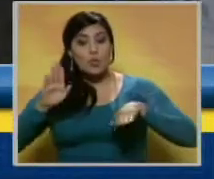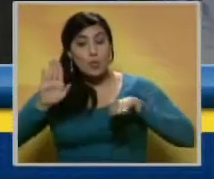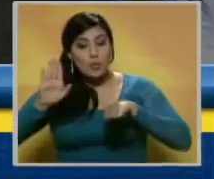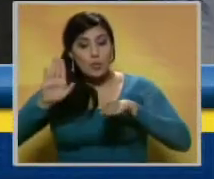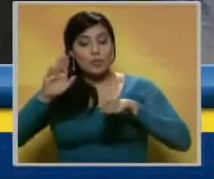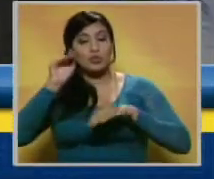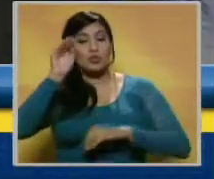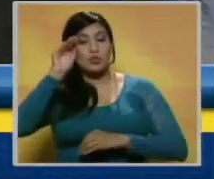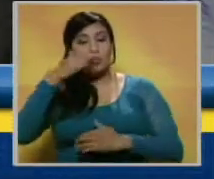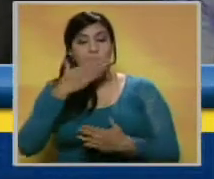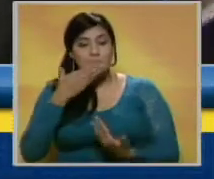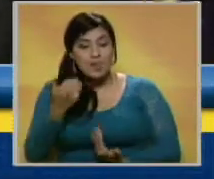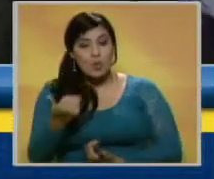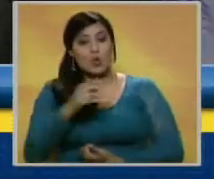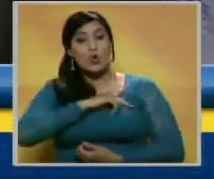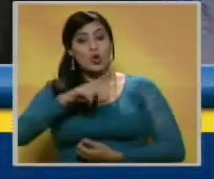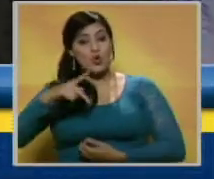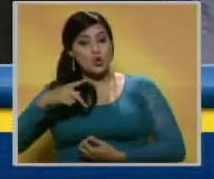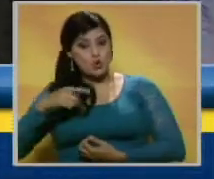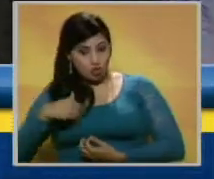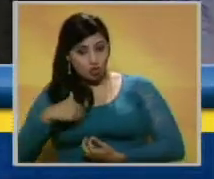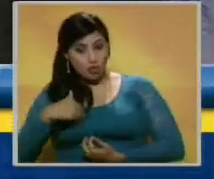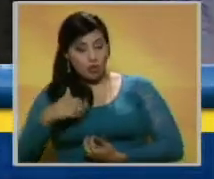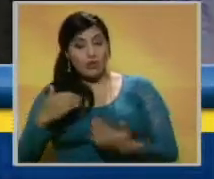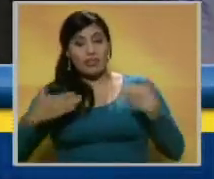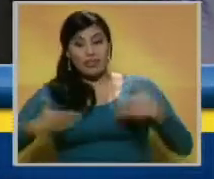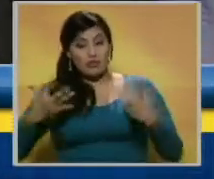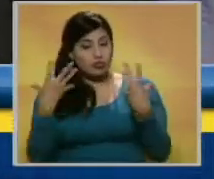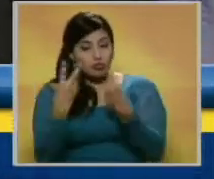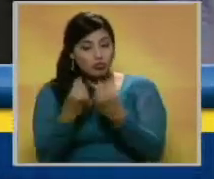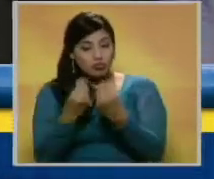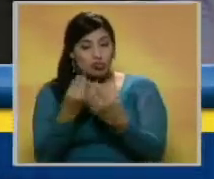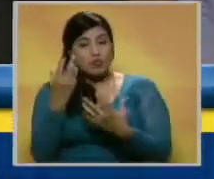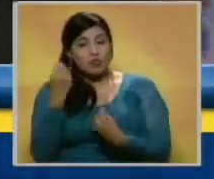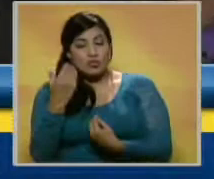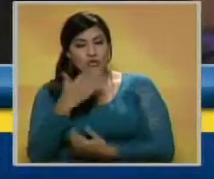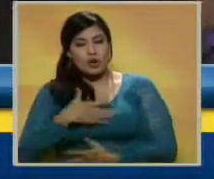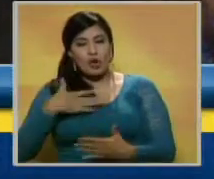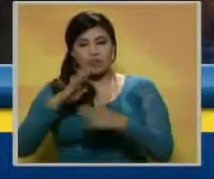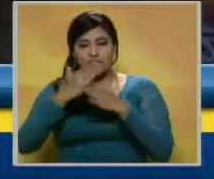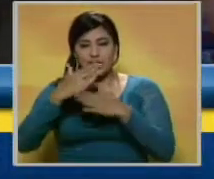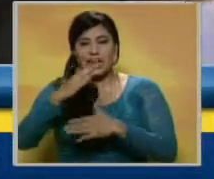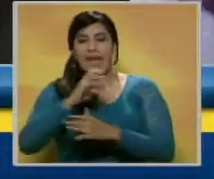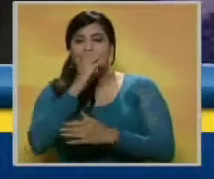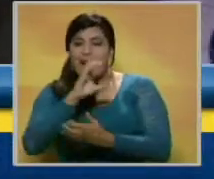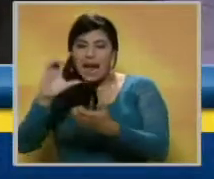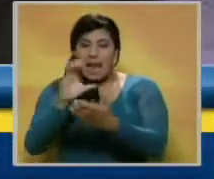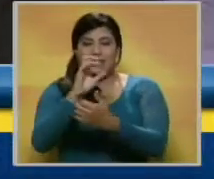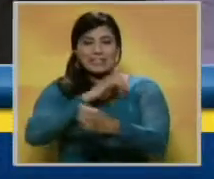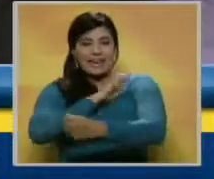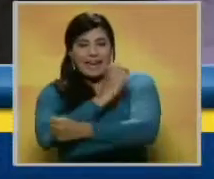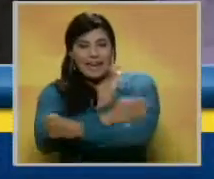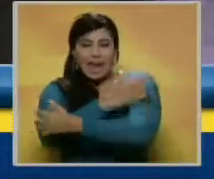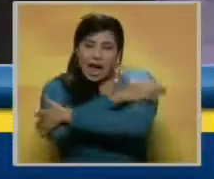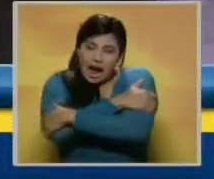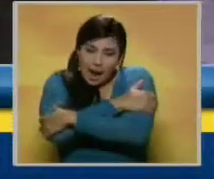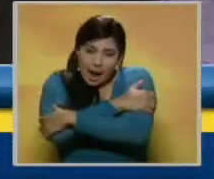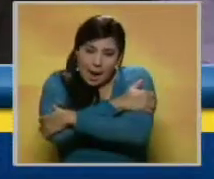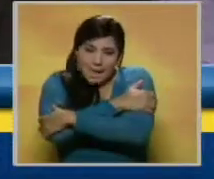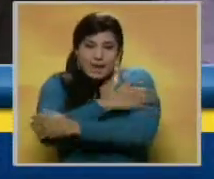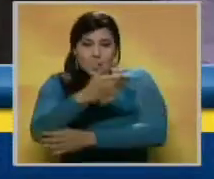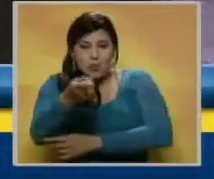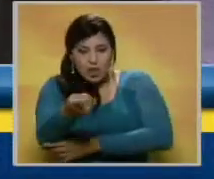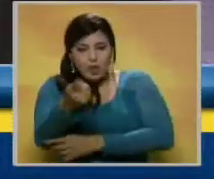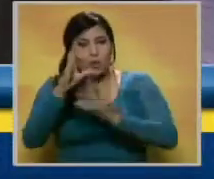compromiso ante el futuro. Yo he disfrutado mucho el poder compartir mis canciones, mi energía, mis abrazos contigo,